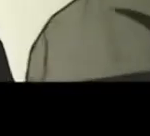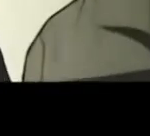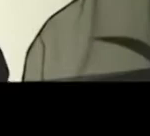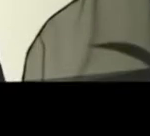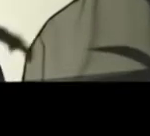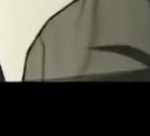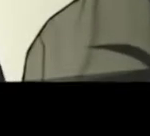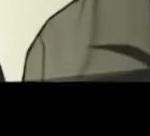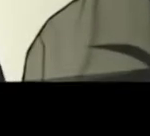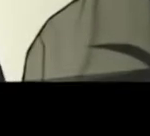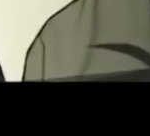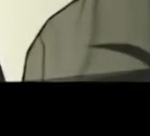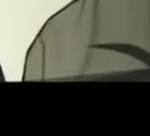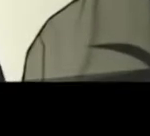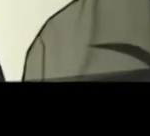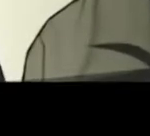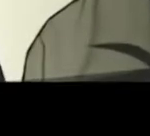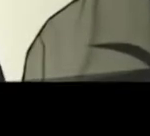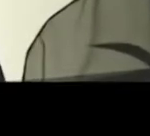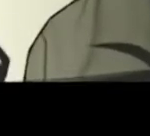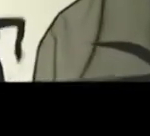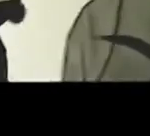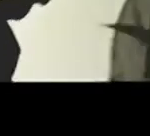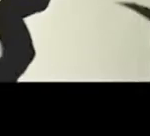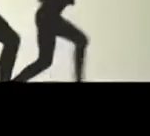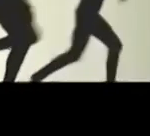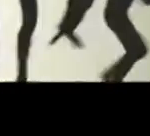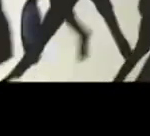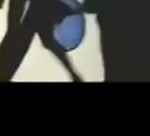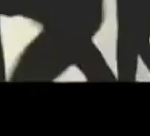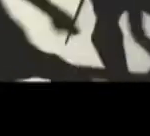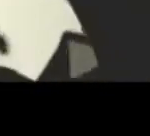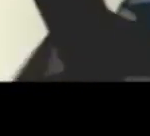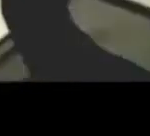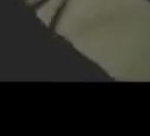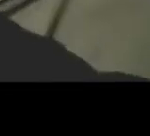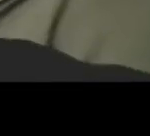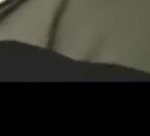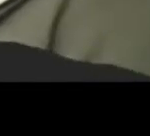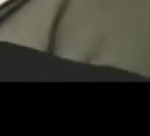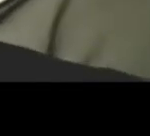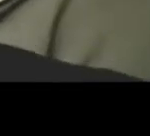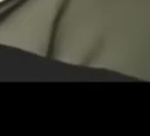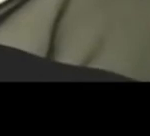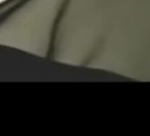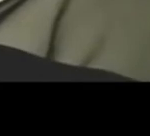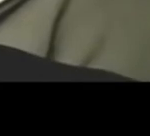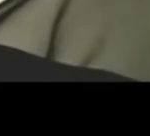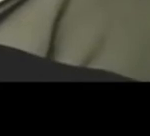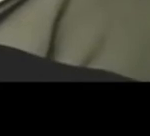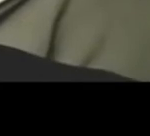La belleza del Ecuador no está solo en sus monumentos, en sus montañas,